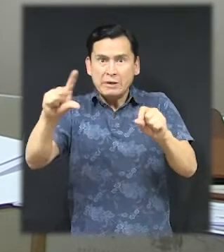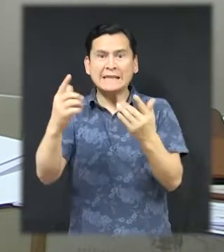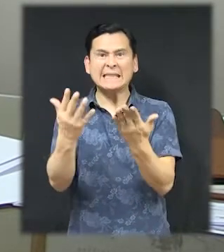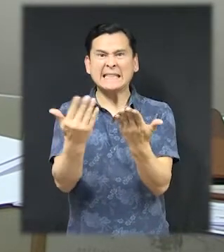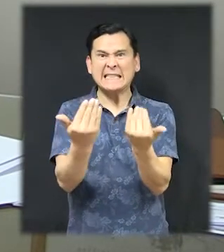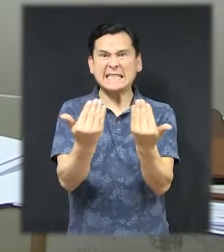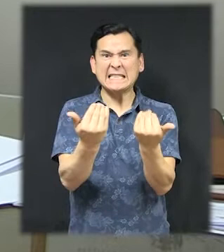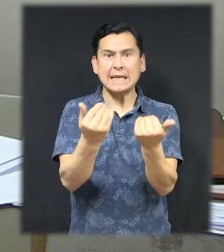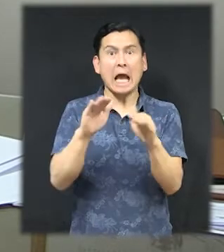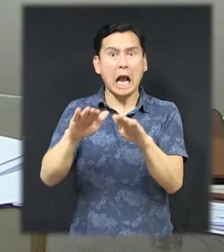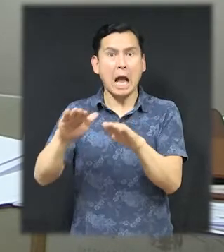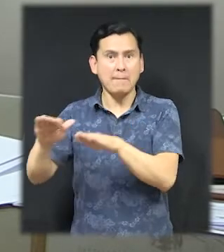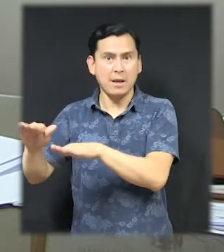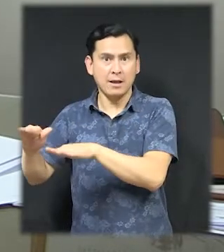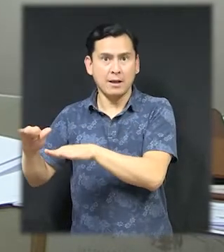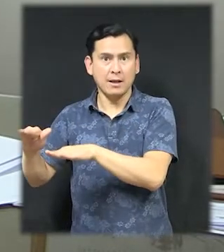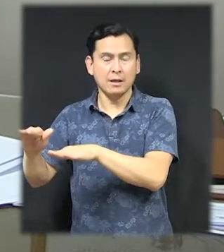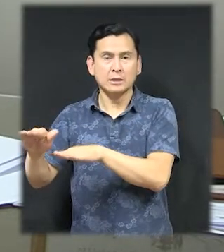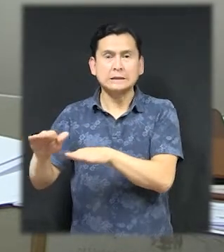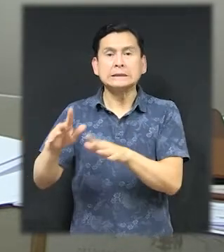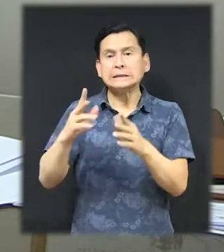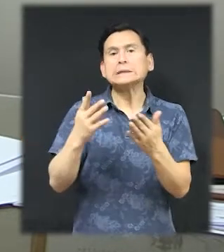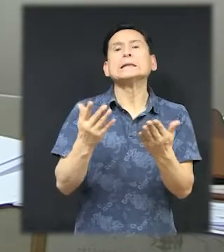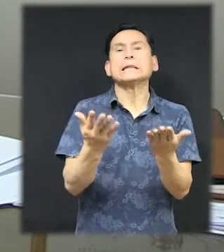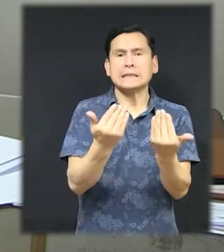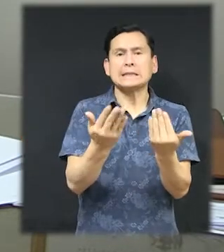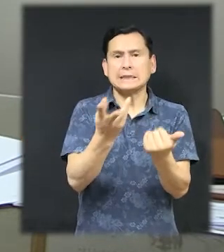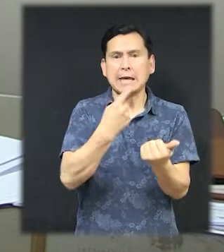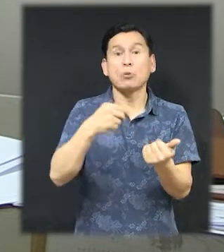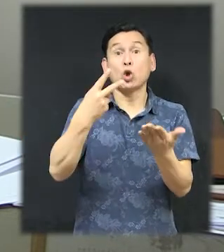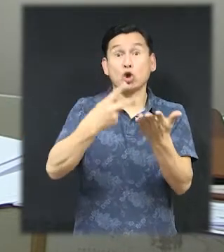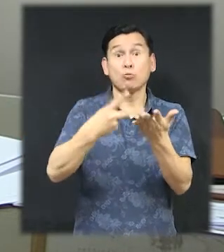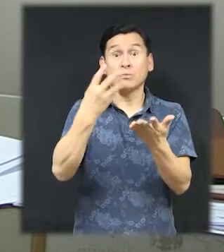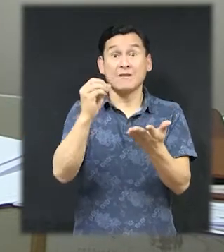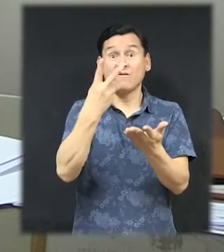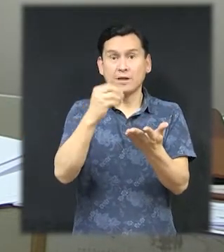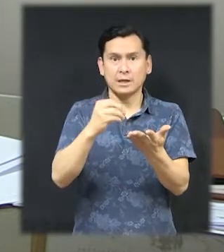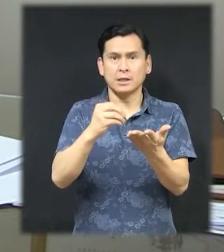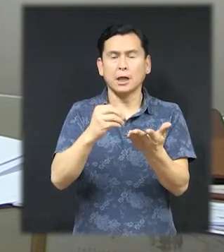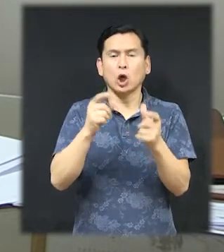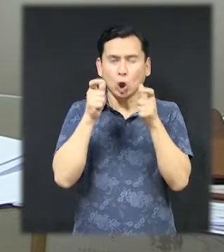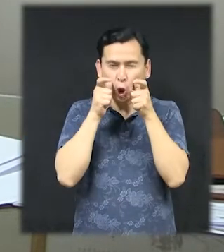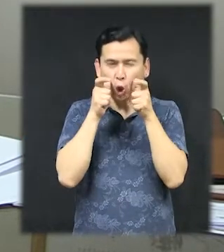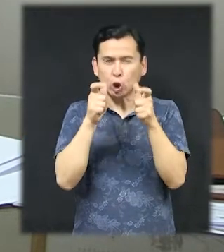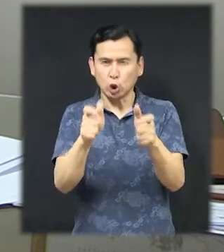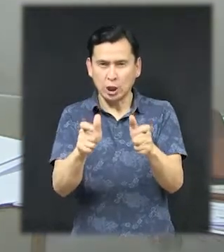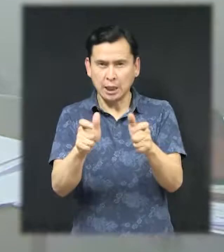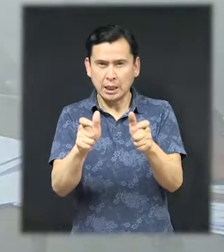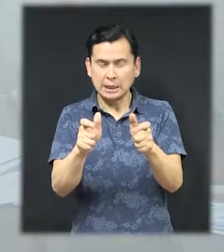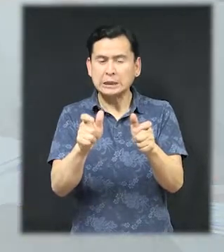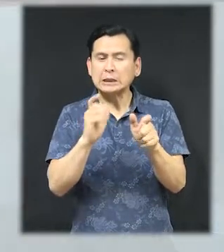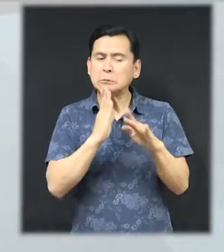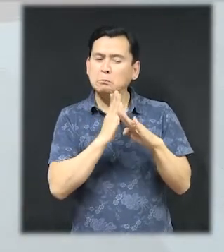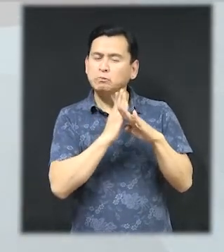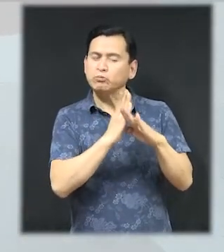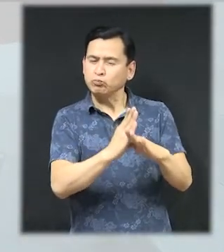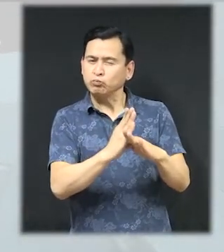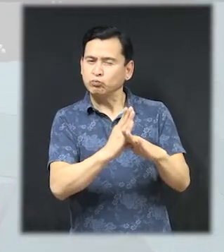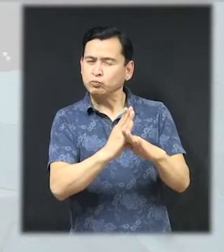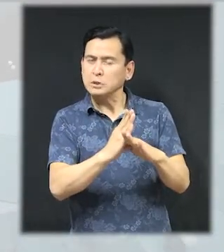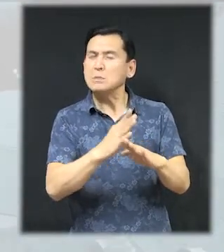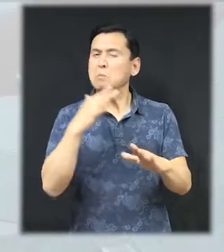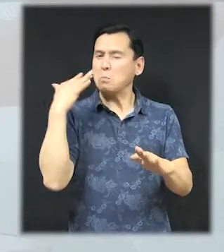efectivamente, y con la posibilidad de aumento de los requerimientos de cama crítica, ha sido necesario durante el